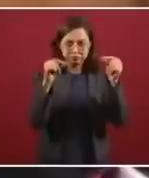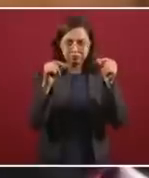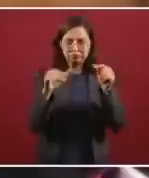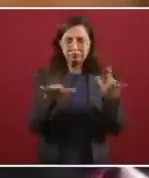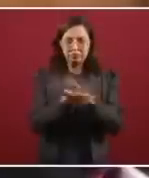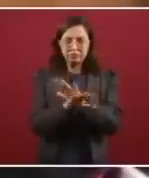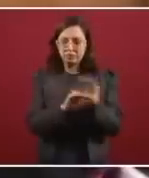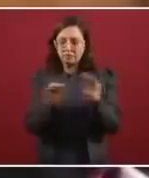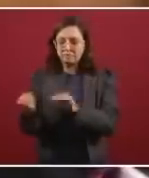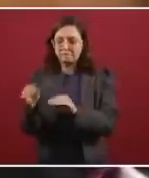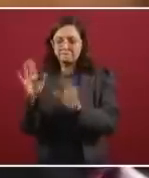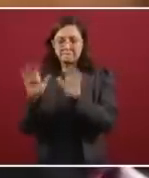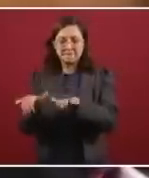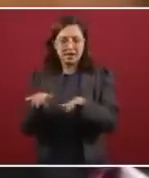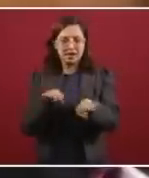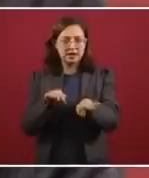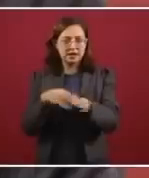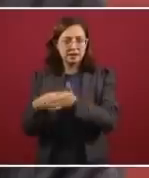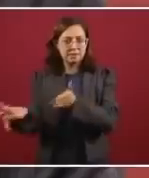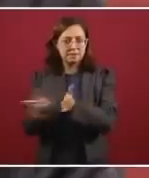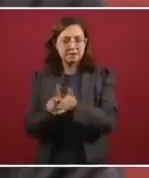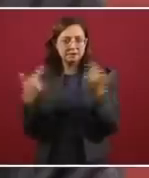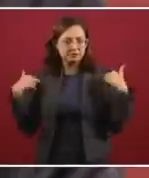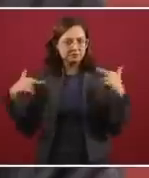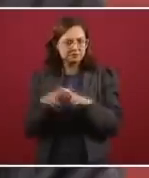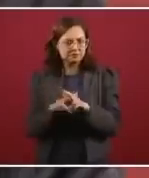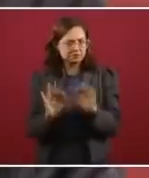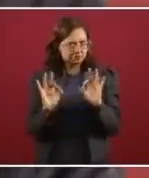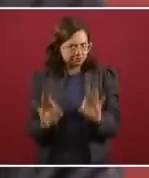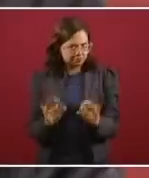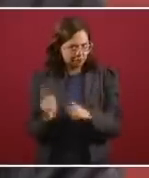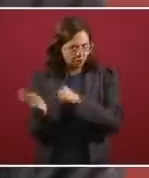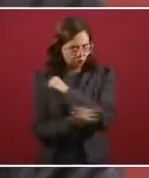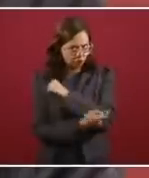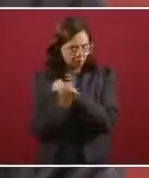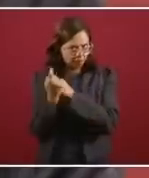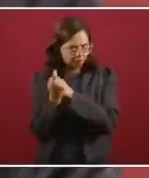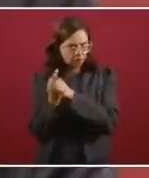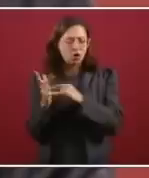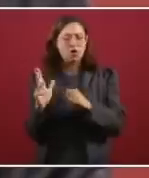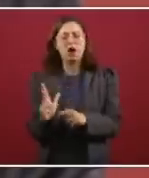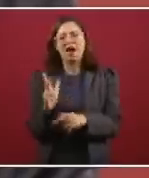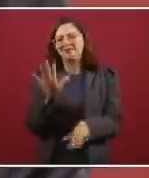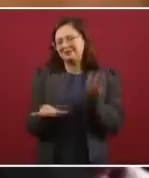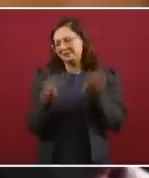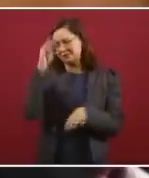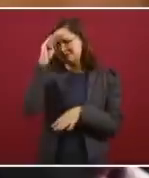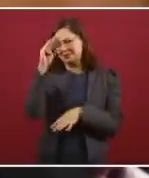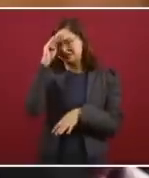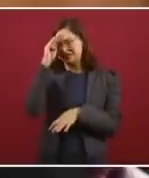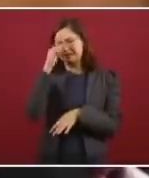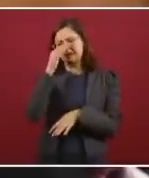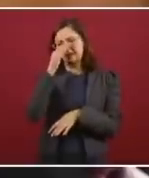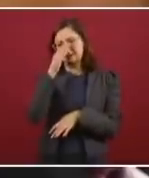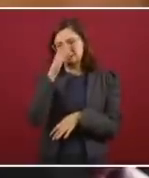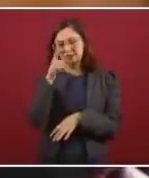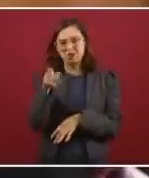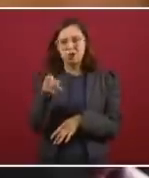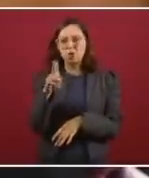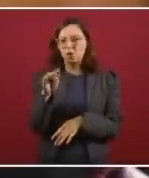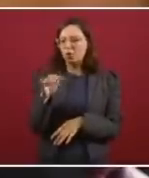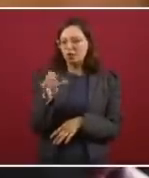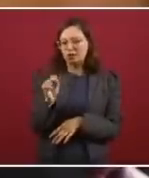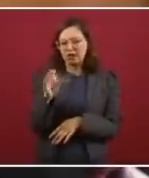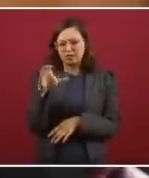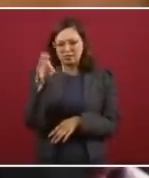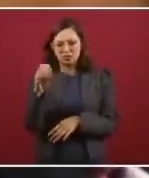así y si usted considera que es lo conveniente, porque ha habido críticas sobre este tipo de procedimiento, incluso de instituciones como la UNESCO,